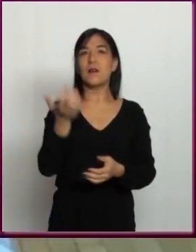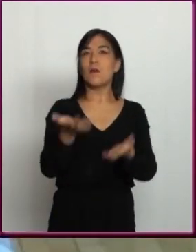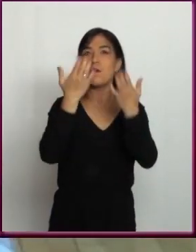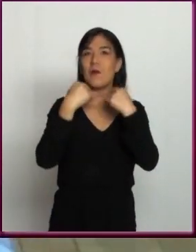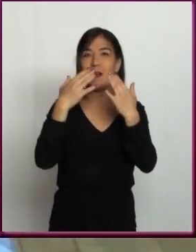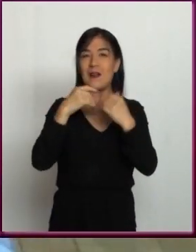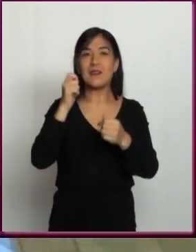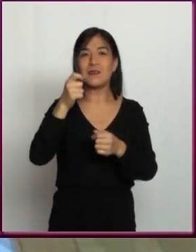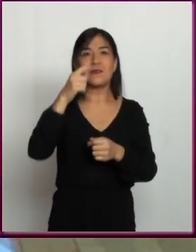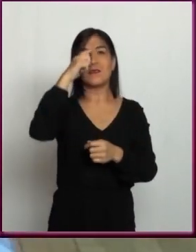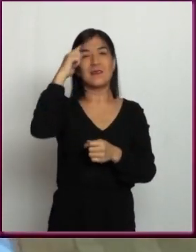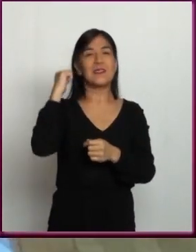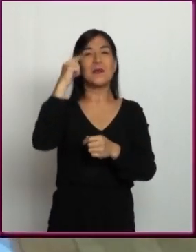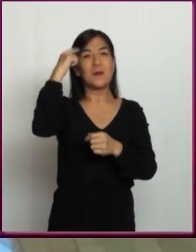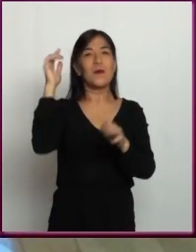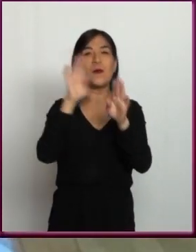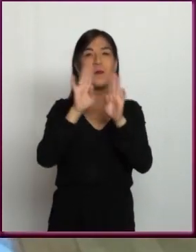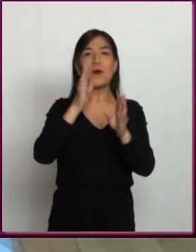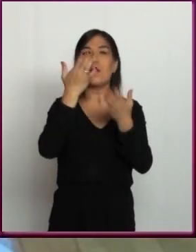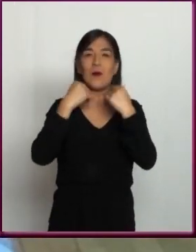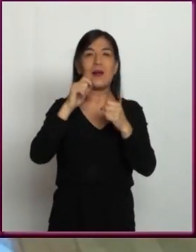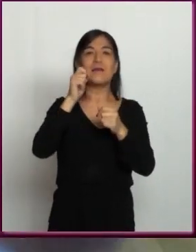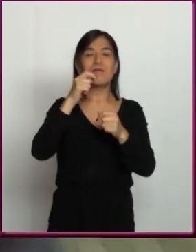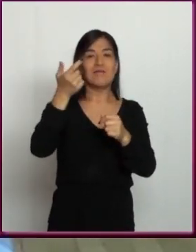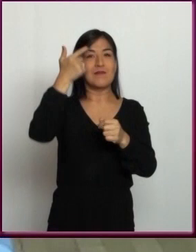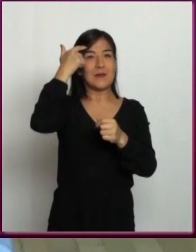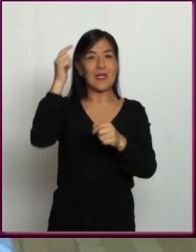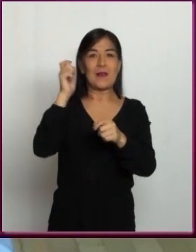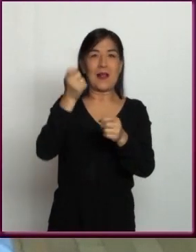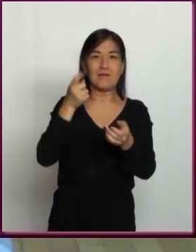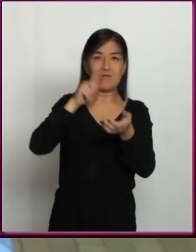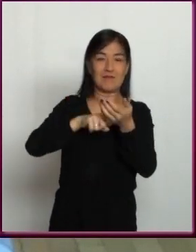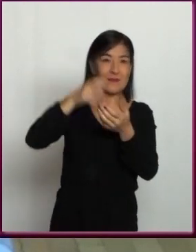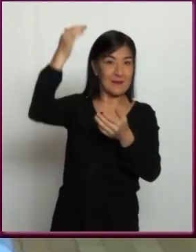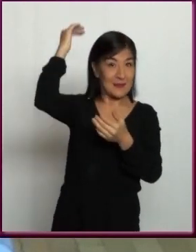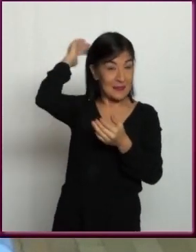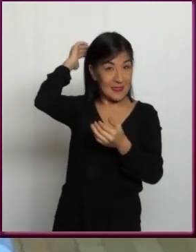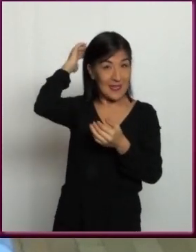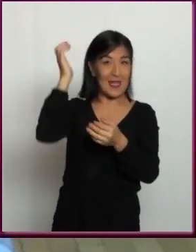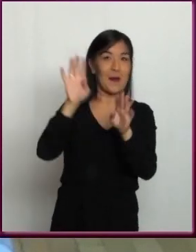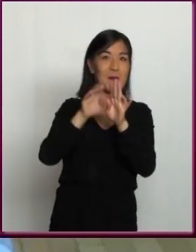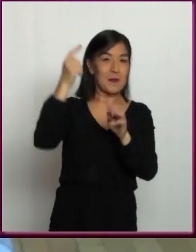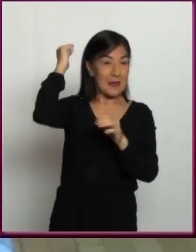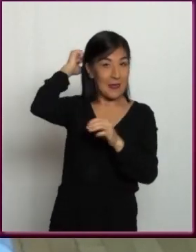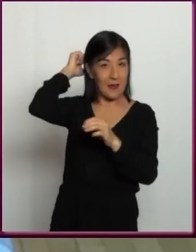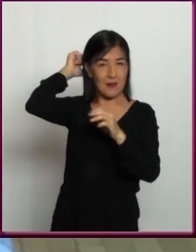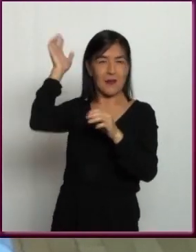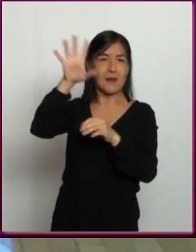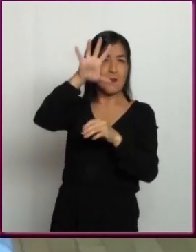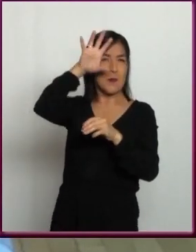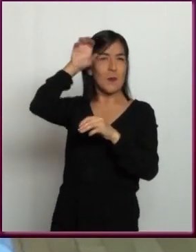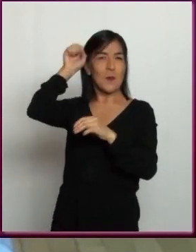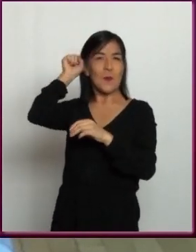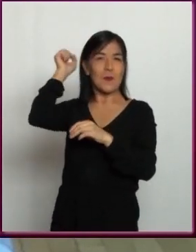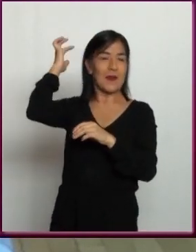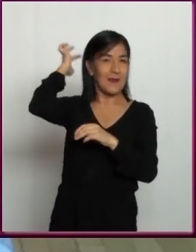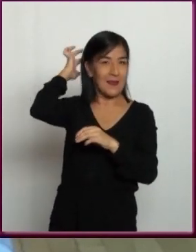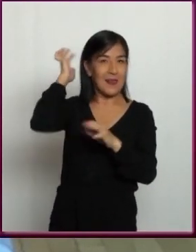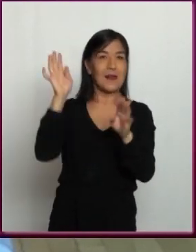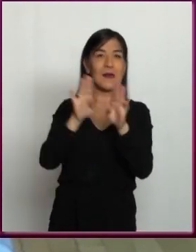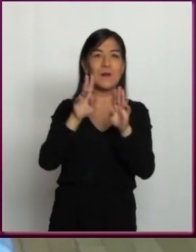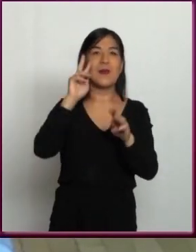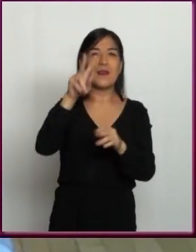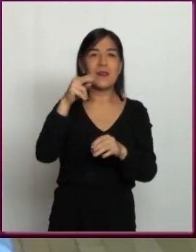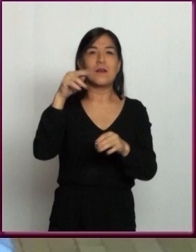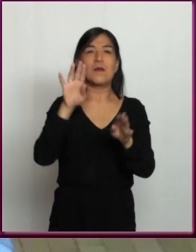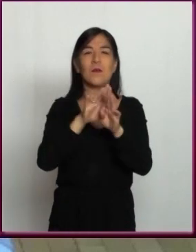proceso de imágenes en los humanos se hace en la parte trasera del cerebro y hay un análisis de la imagen muy complejo. Es un análisis de